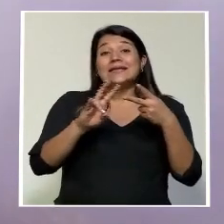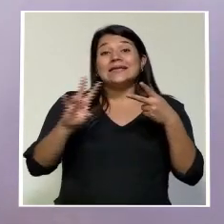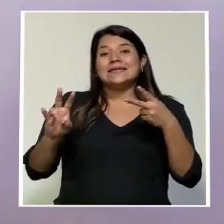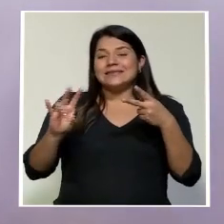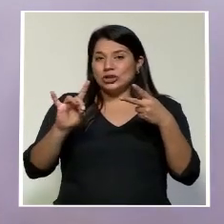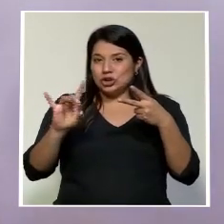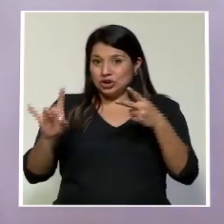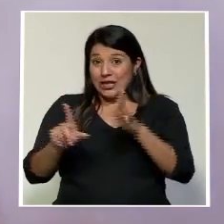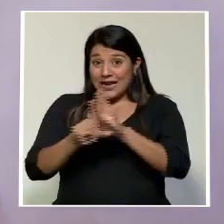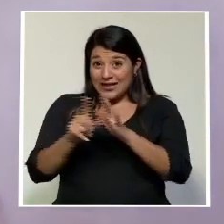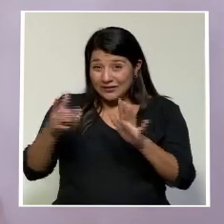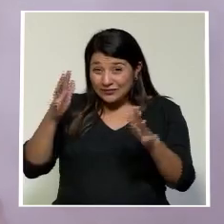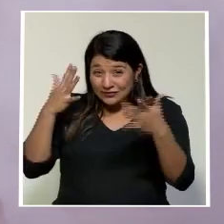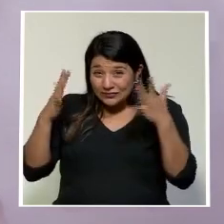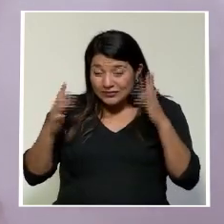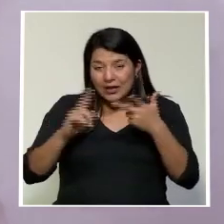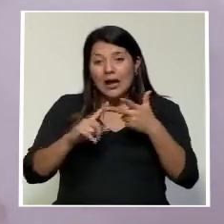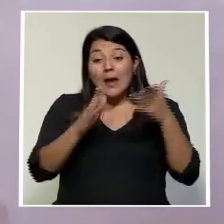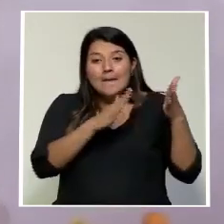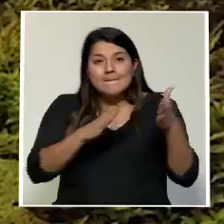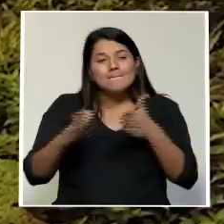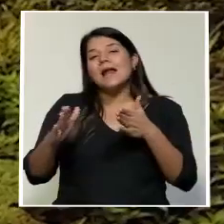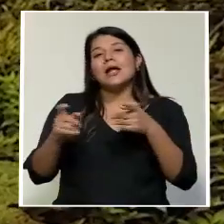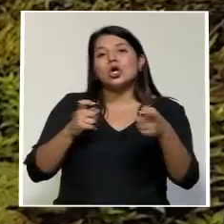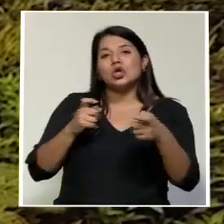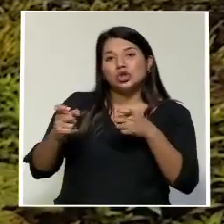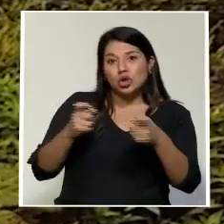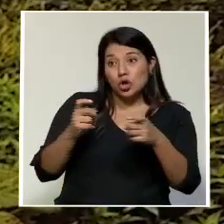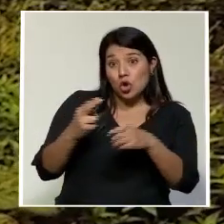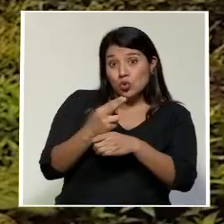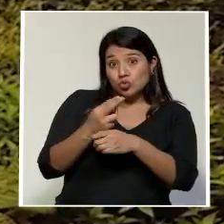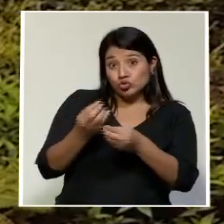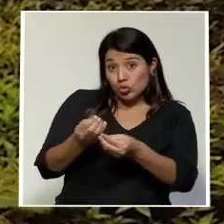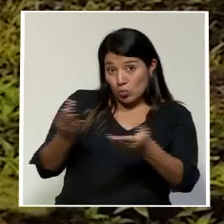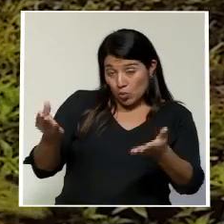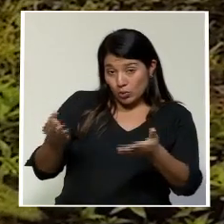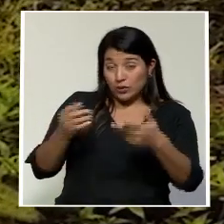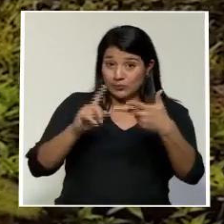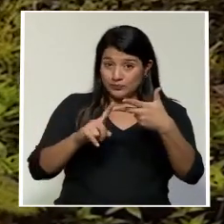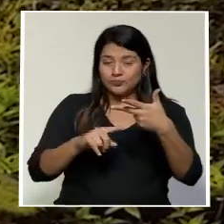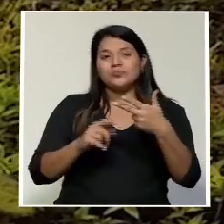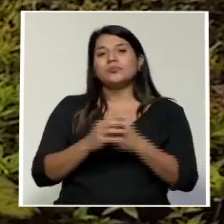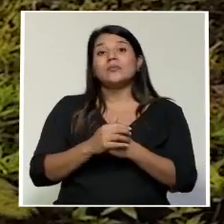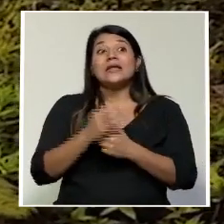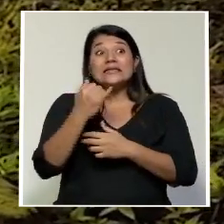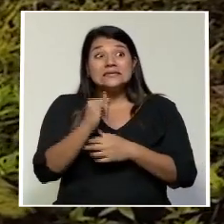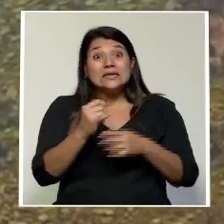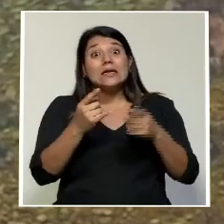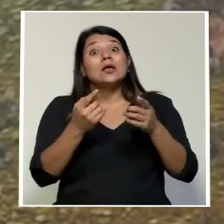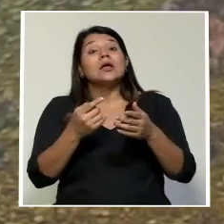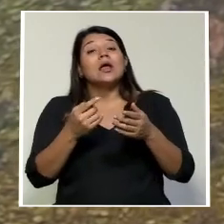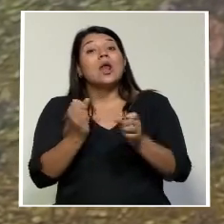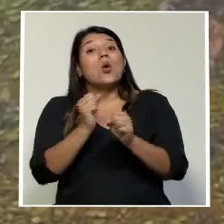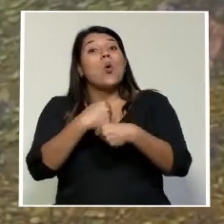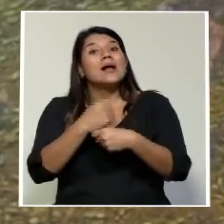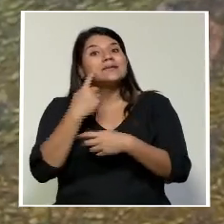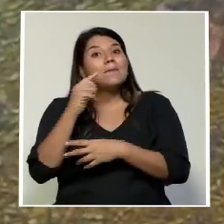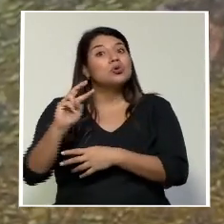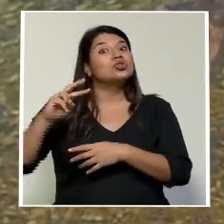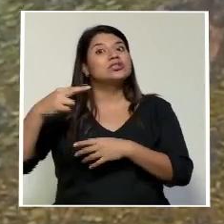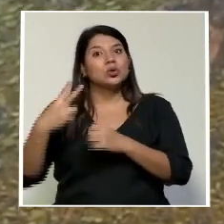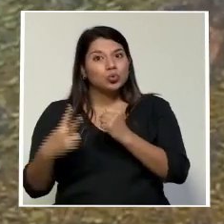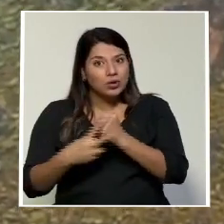y el Plan de Manejo y Reglamento de Uso Público del Parque. De ser reincidente se presenta ante el Ministerio Público por desobediencia a